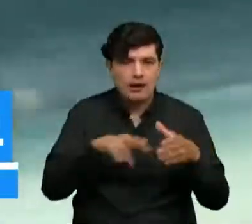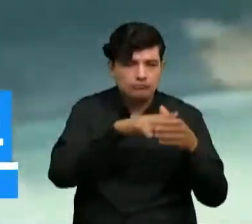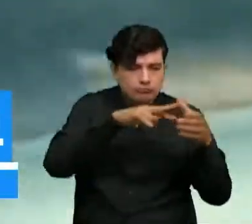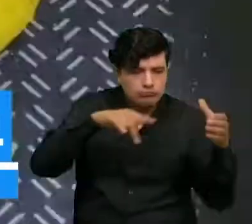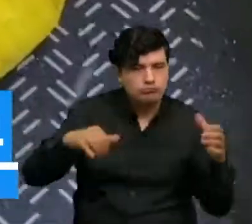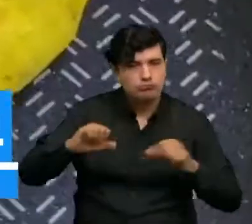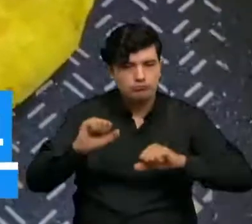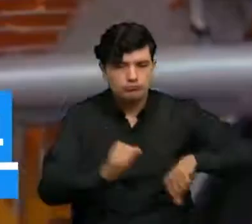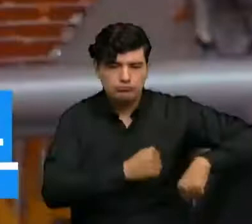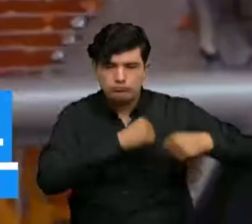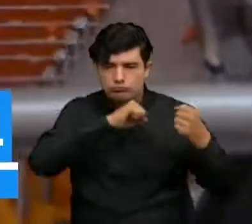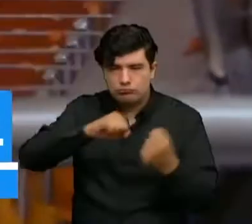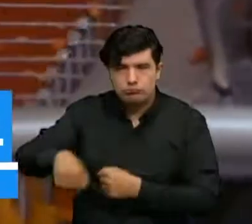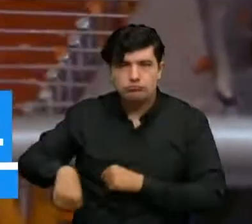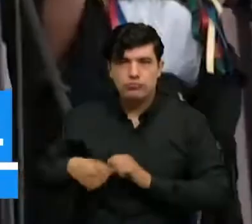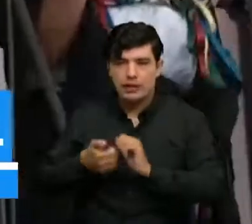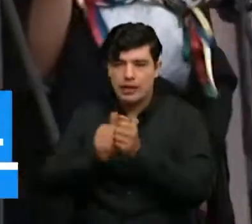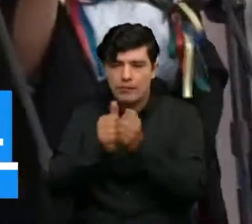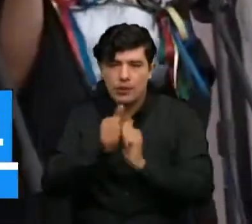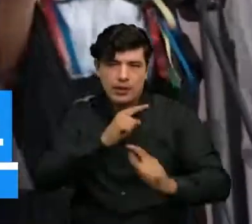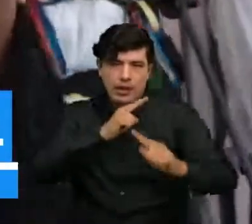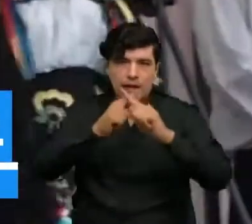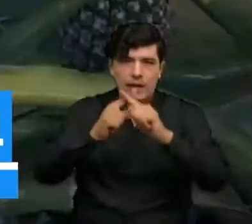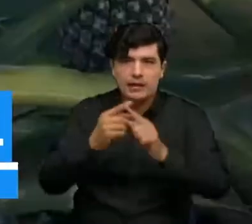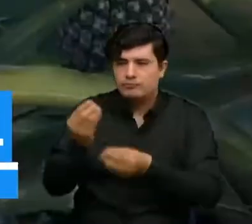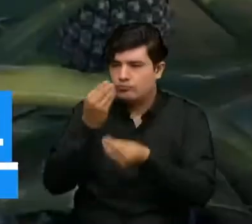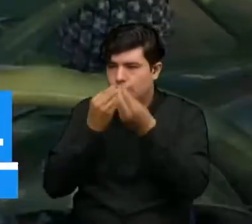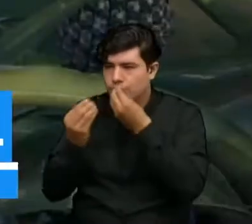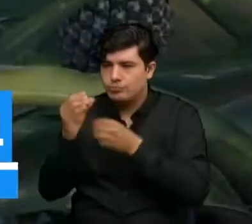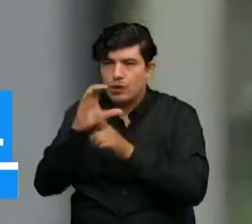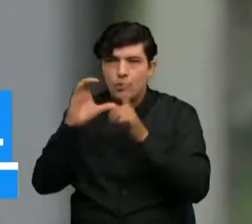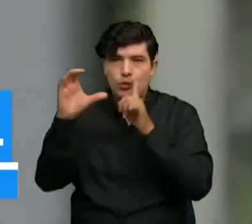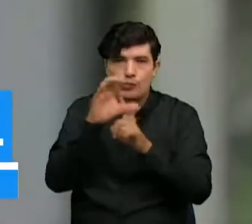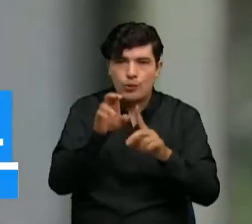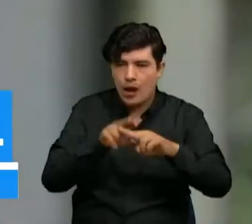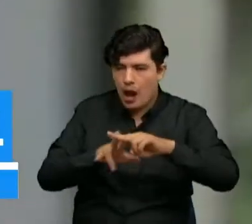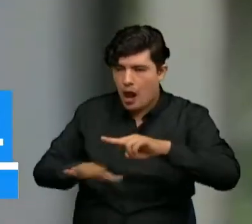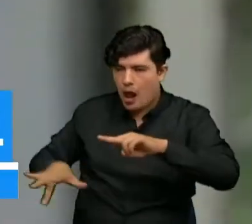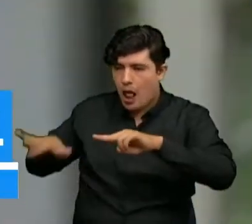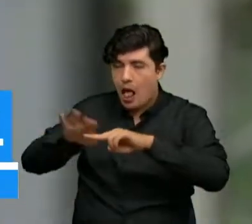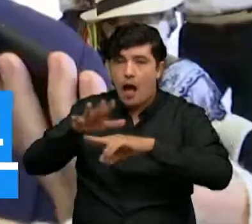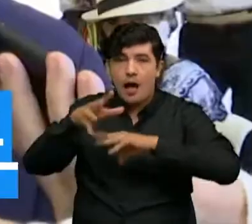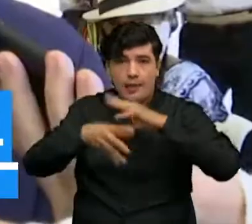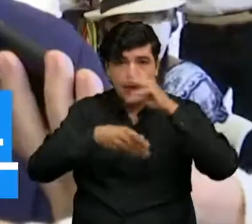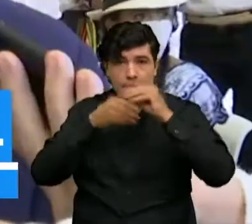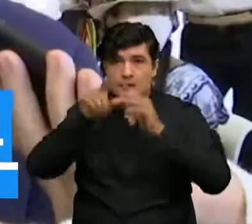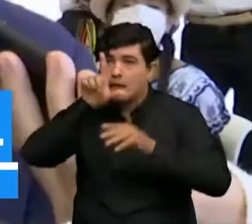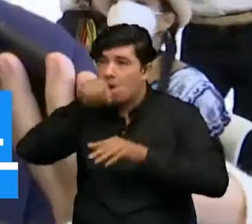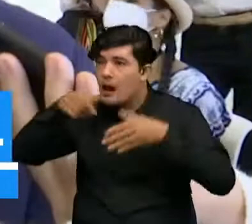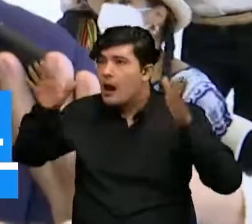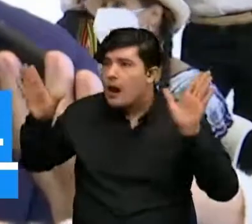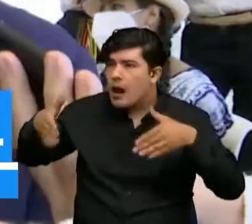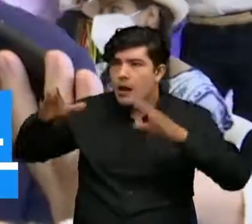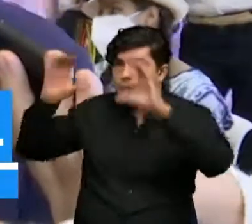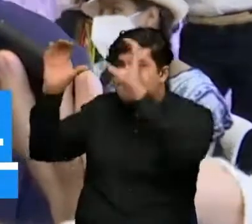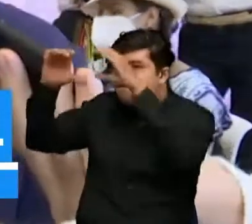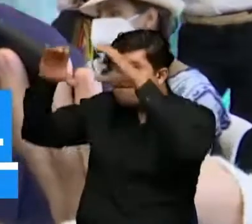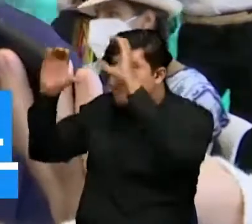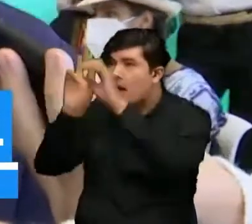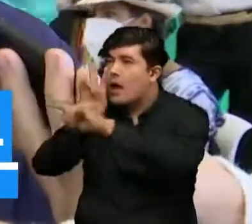deportes extremos, su gastronomía, la cultura, naturaleza y el avistamiento de aves. Nosotros hoy gozamos de